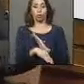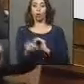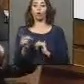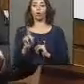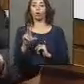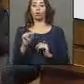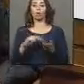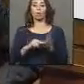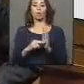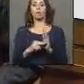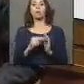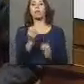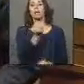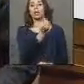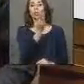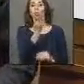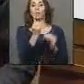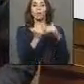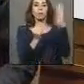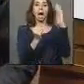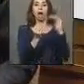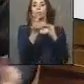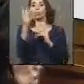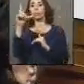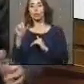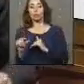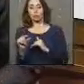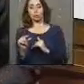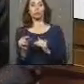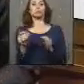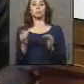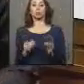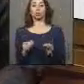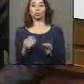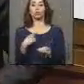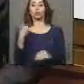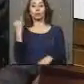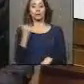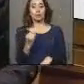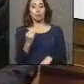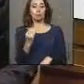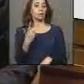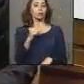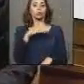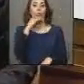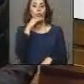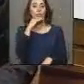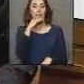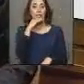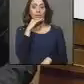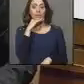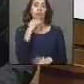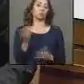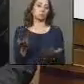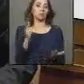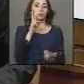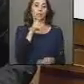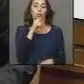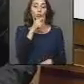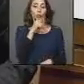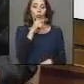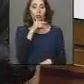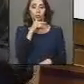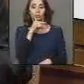no es un problema de guarismos más, guarismos menos. Por supuesto que siempre será insuficiente. ¿Qué duda cabe de